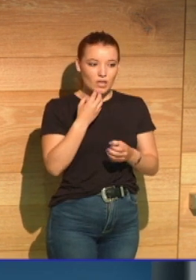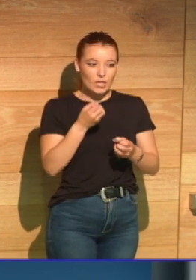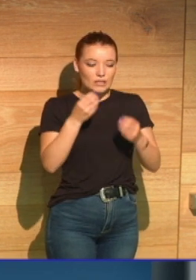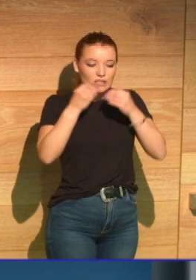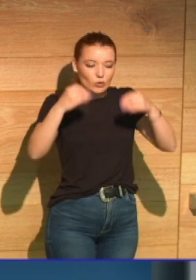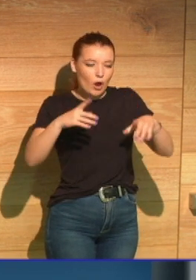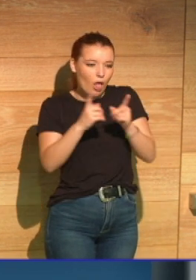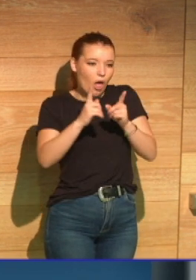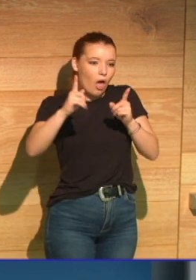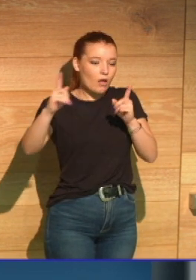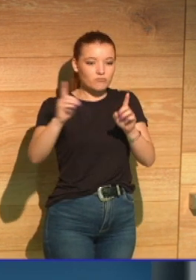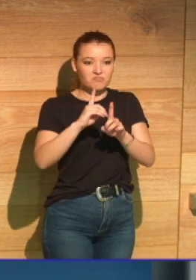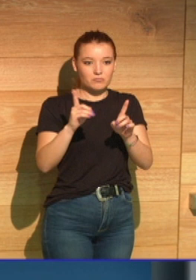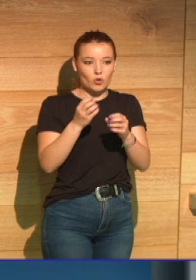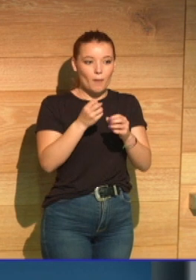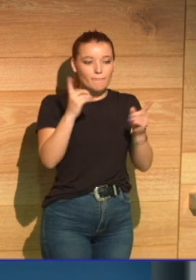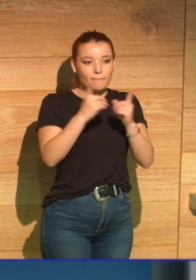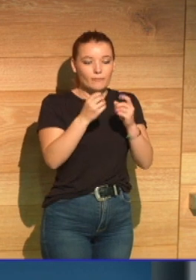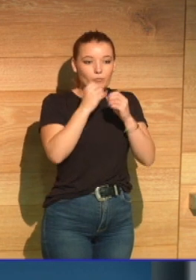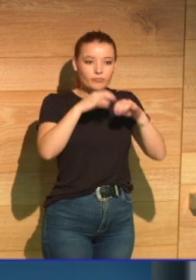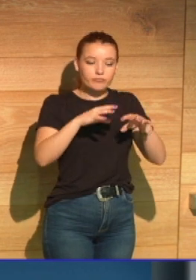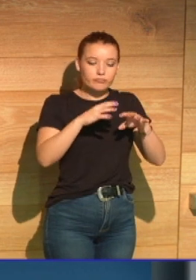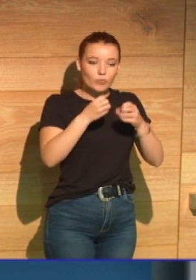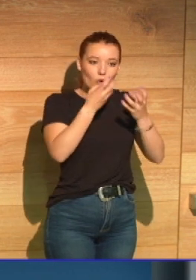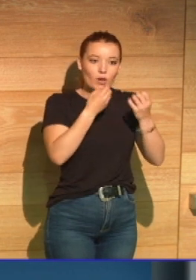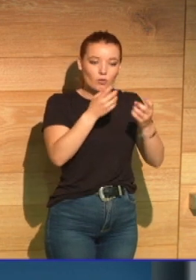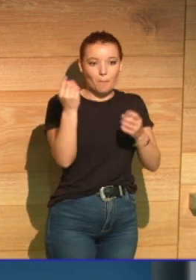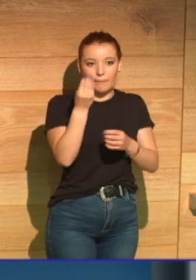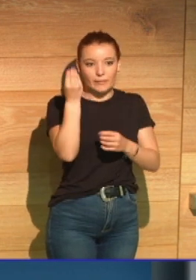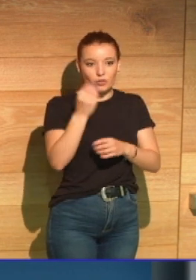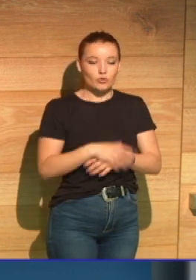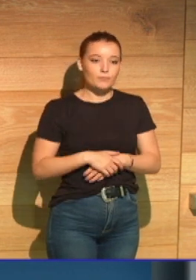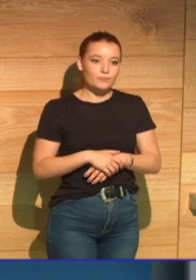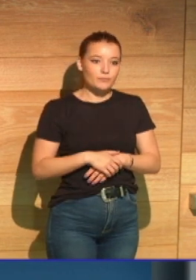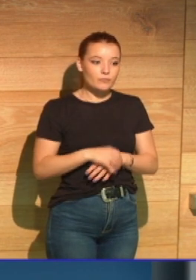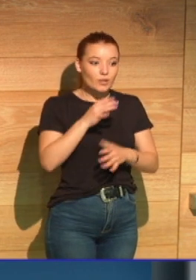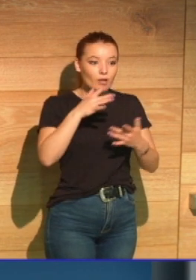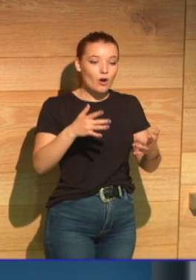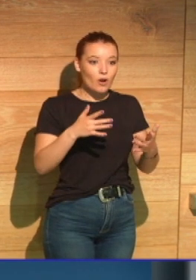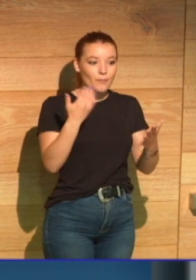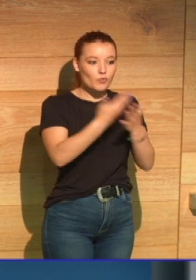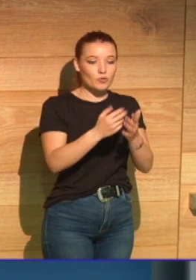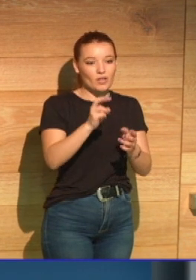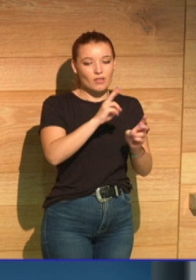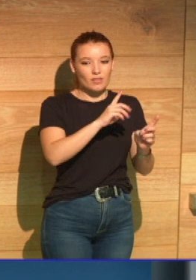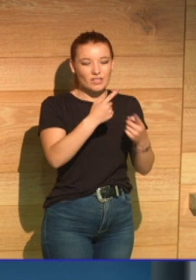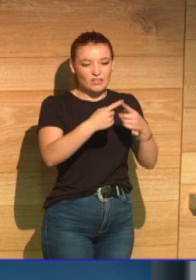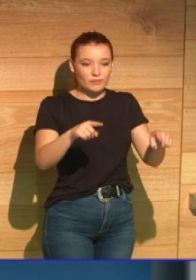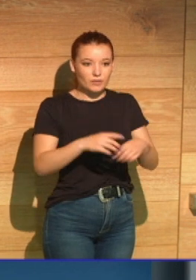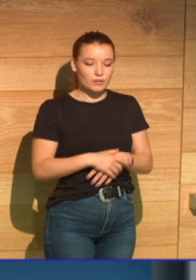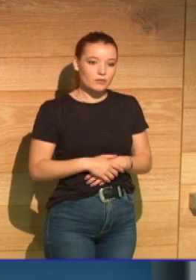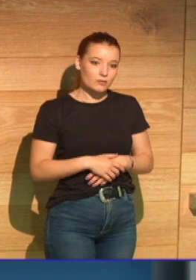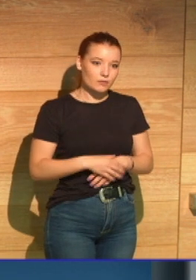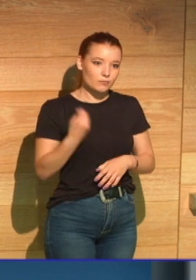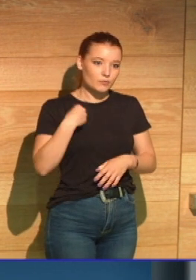que sostuvieron mucho, por ejemplo, de las narrativas de los museos nacionales, hoy se convierten en otra propuesta distinta que empezamos a albergar,